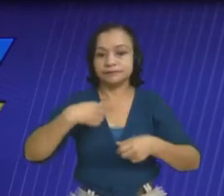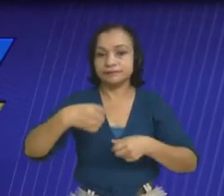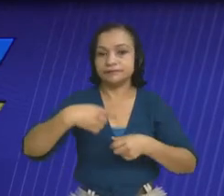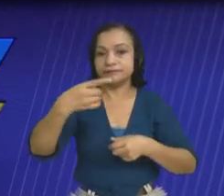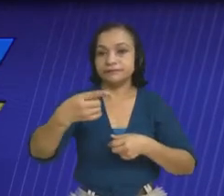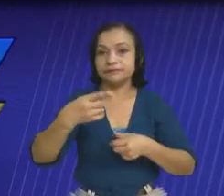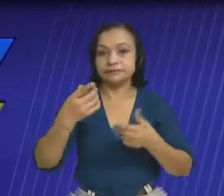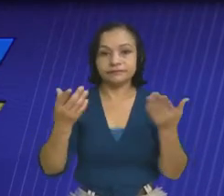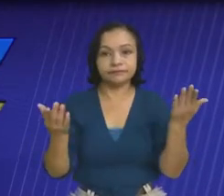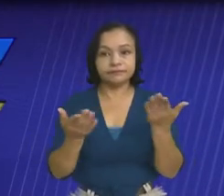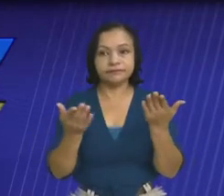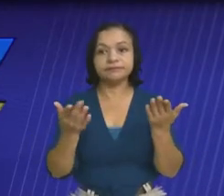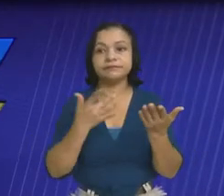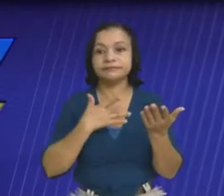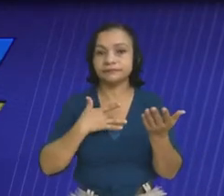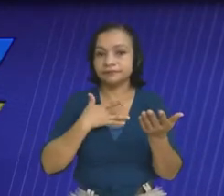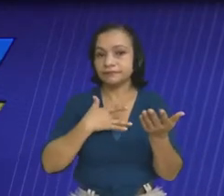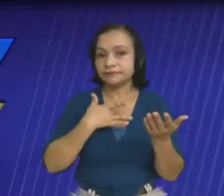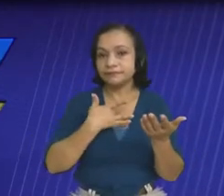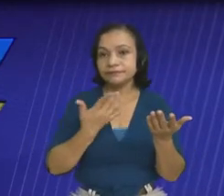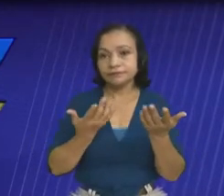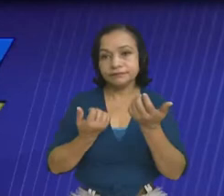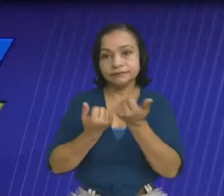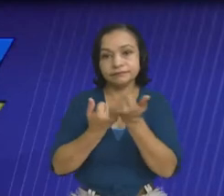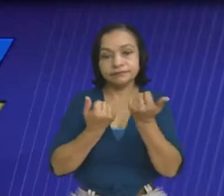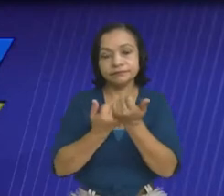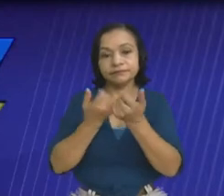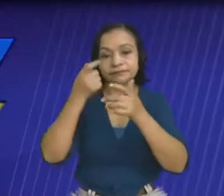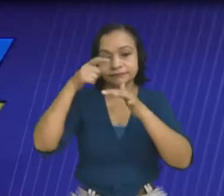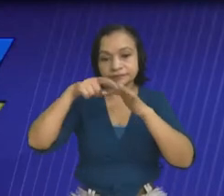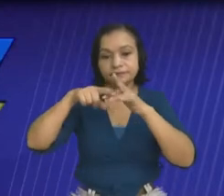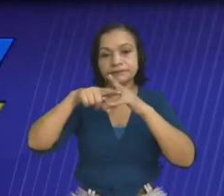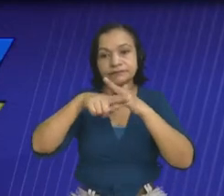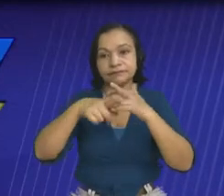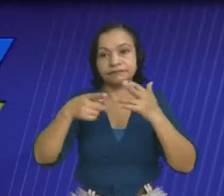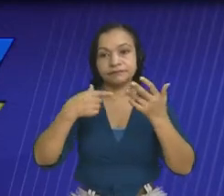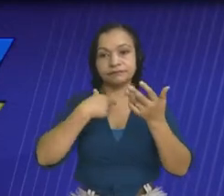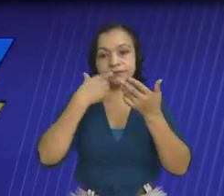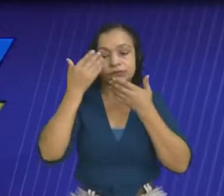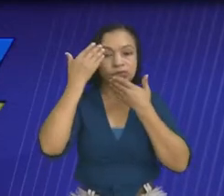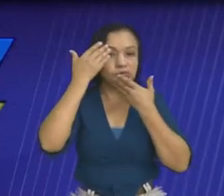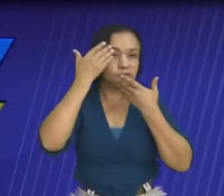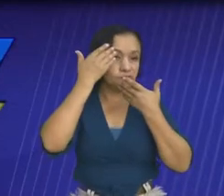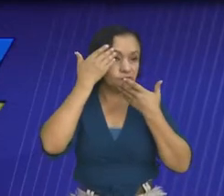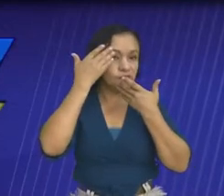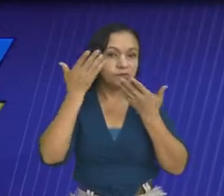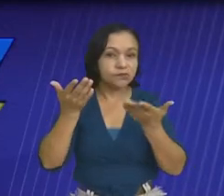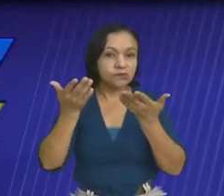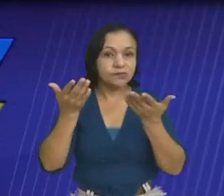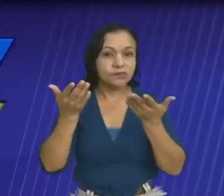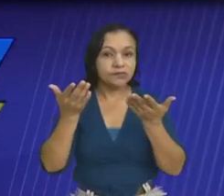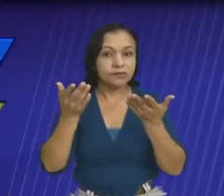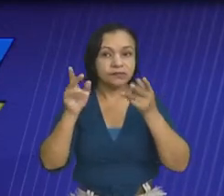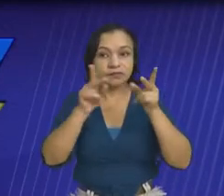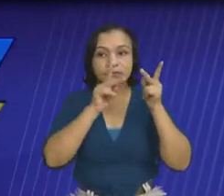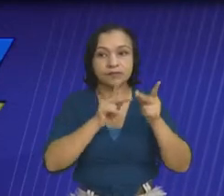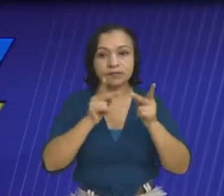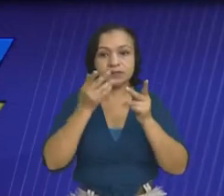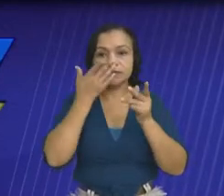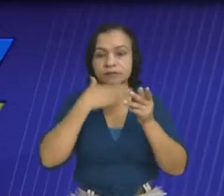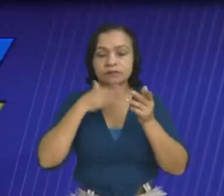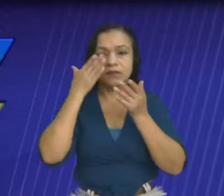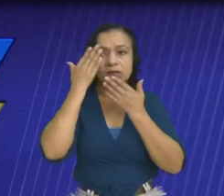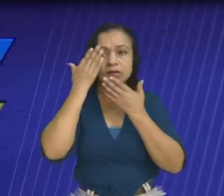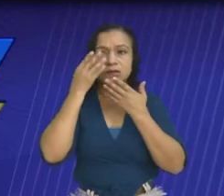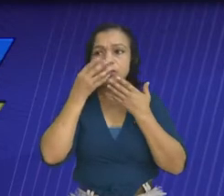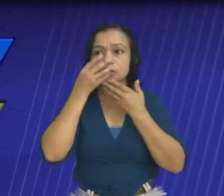porque realmente eso requiere también ese apoyo que te decía, psicológico. El hecho de que yo tenga una parálisis no solamente es el elemento de que yo me siento mal porque la